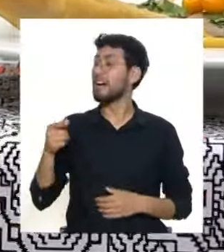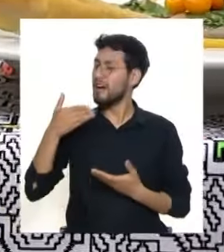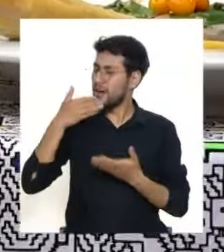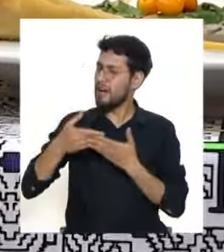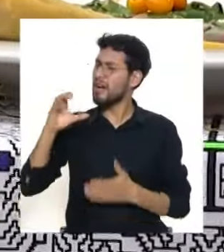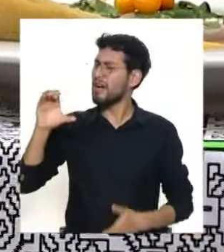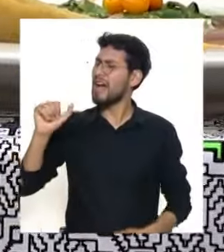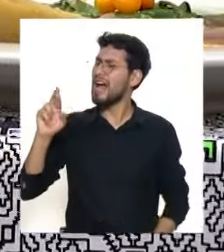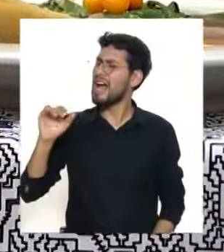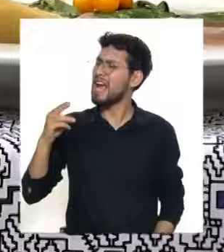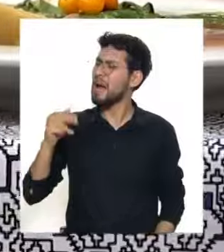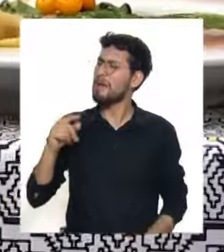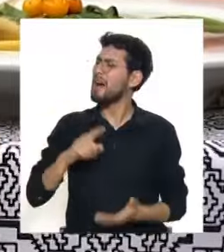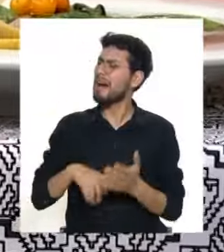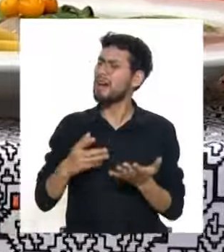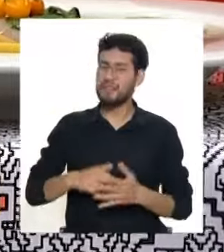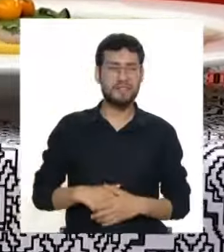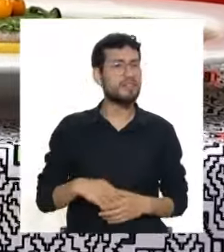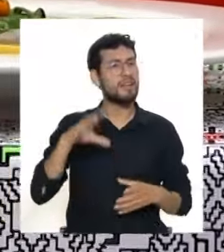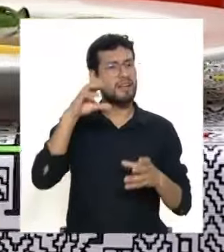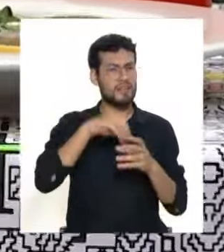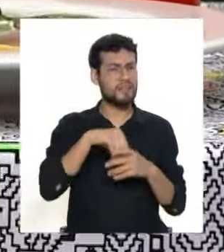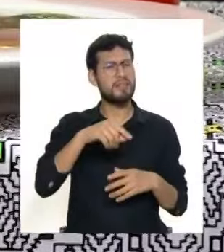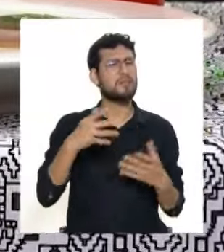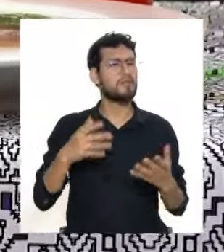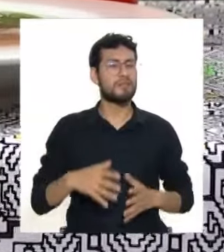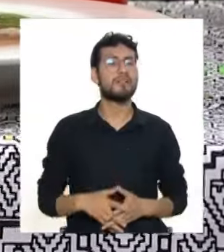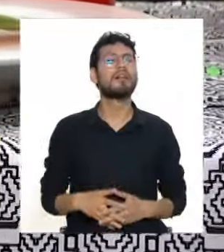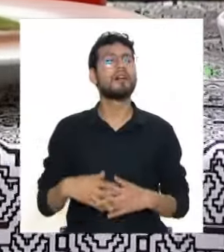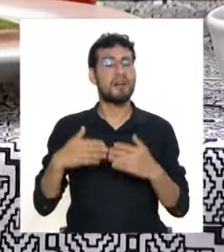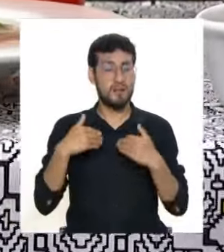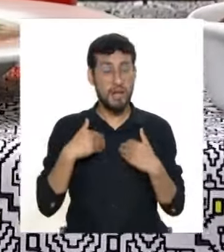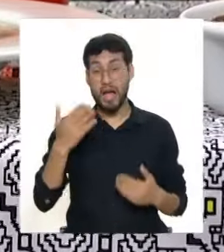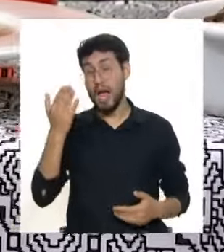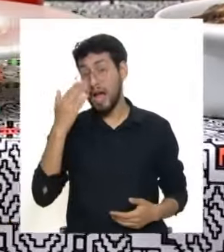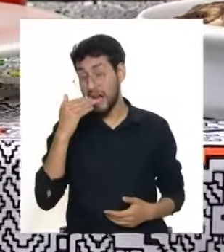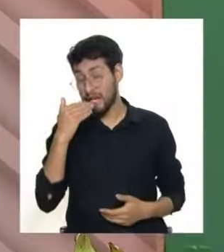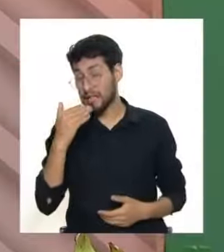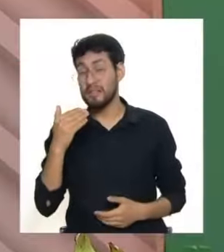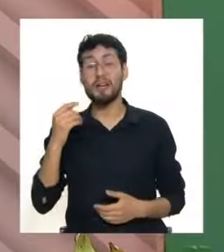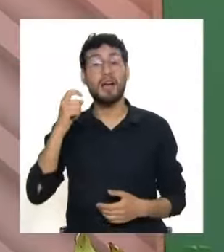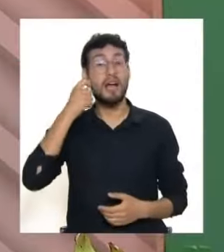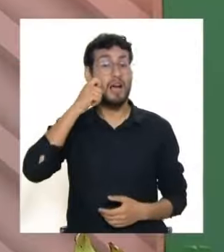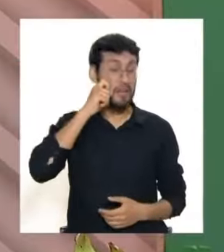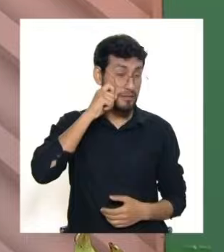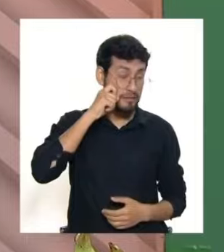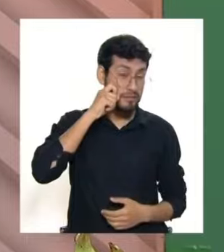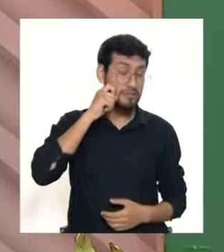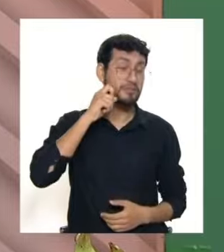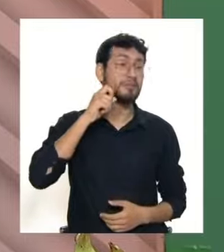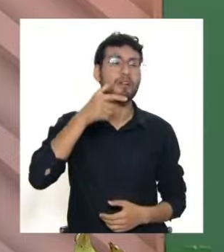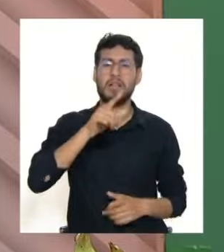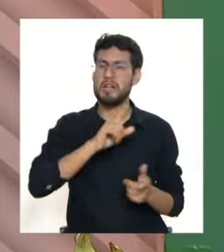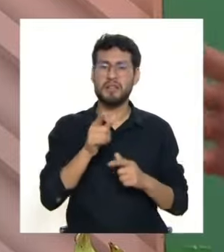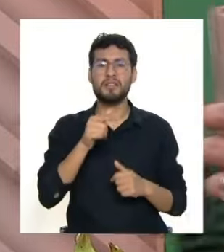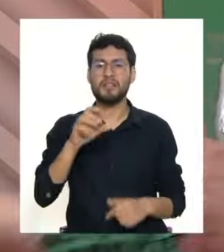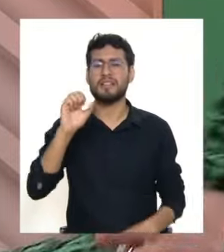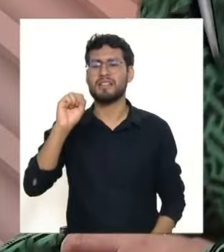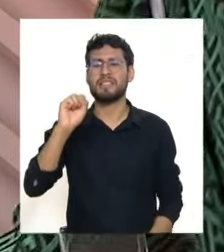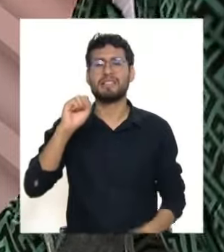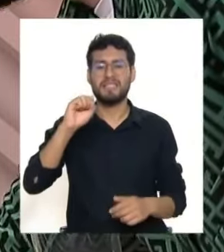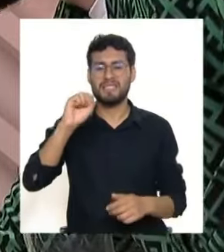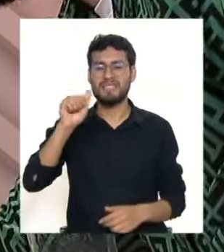de carachama, ¿qué lleva, por ejemplo? Bueno, esto está básicamente con su ajitos, su cebollita, uh-huh, y listo. Y su